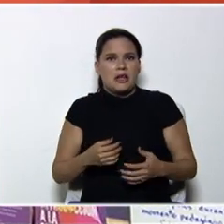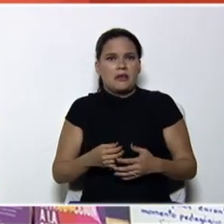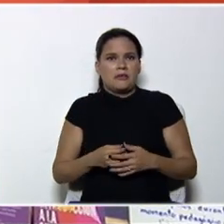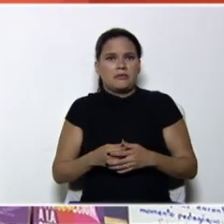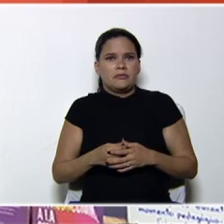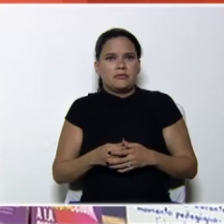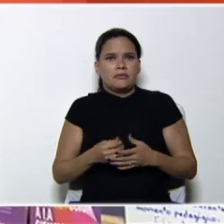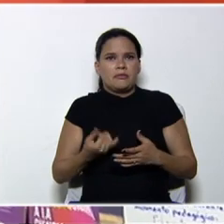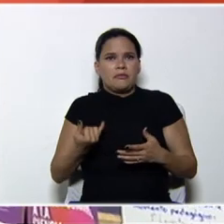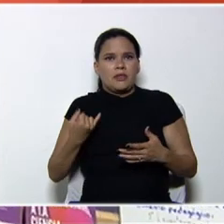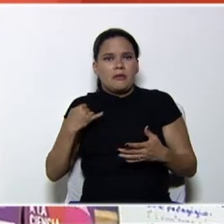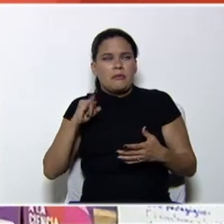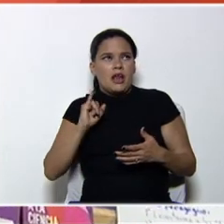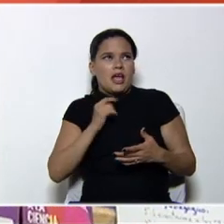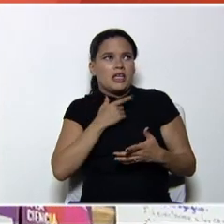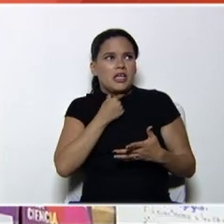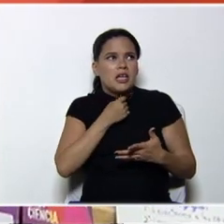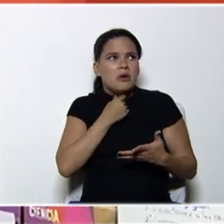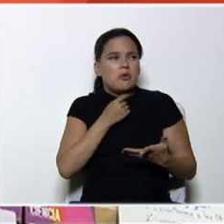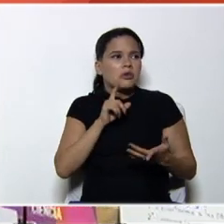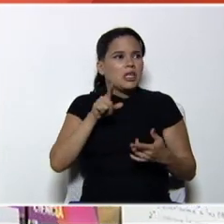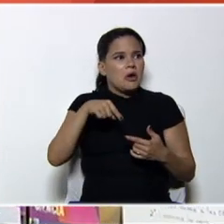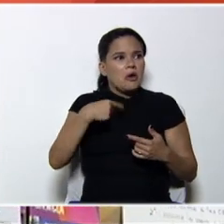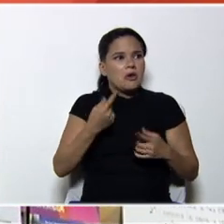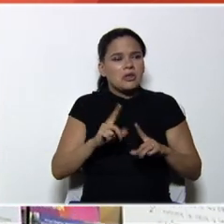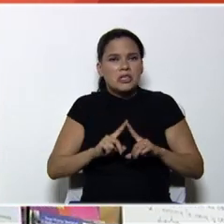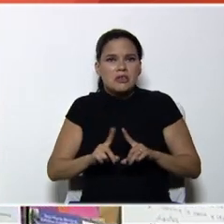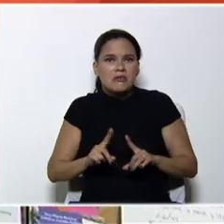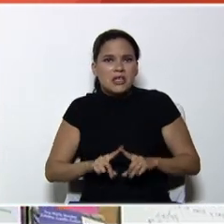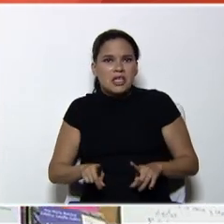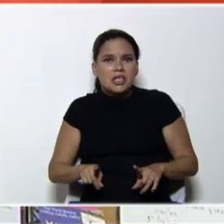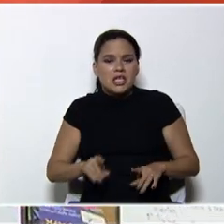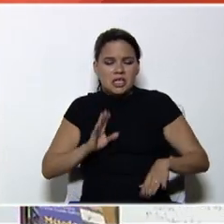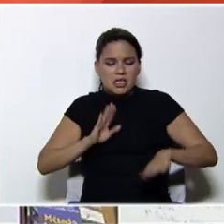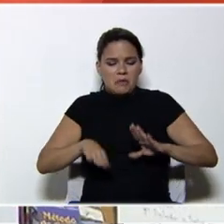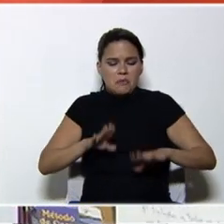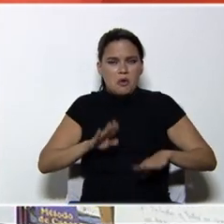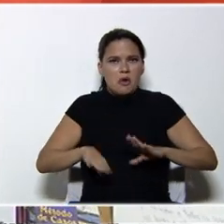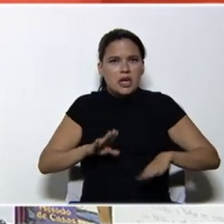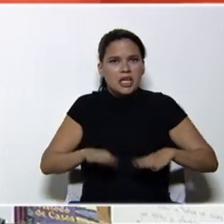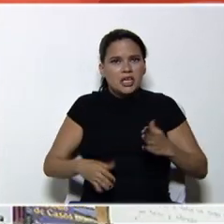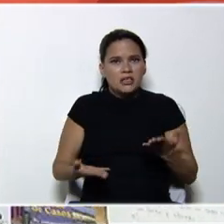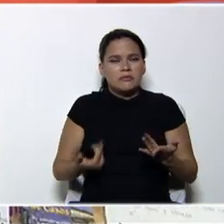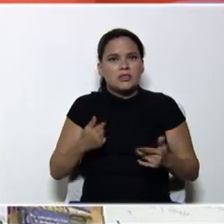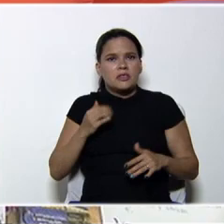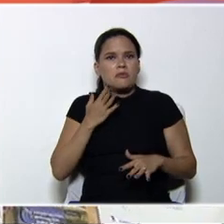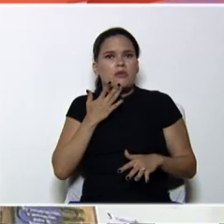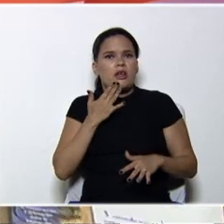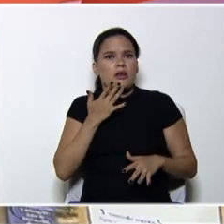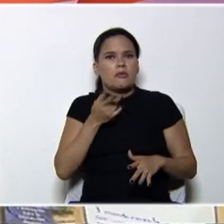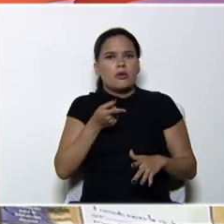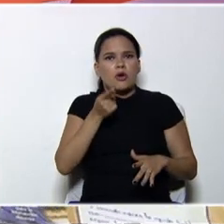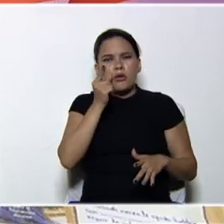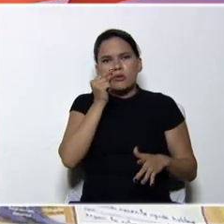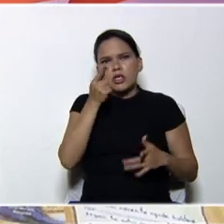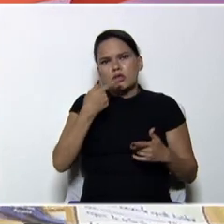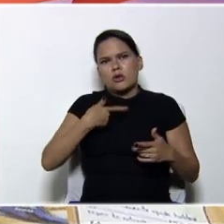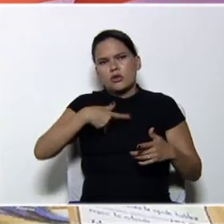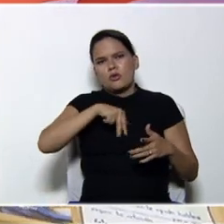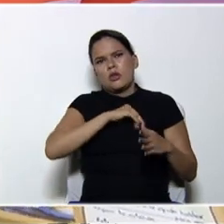merengue mirandino y le gusta el merengue tocuyano. Entonces, los tambores. Si, por ejemplo, los muchachos en nuestras